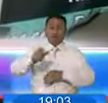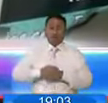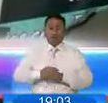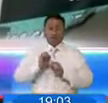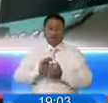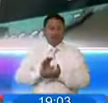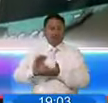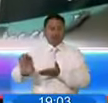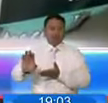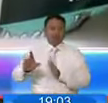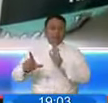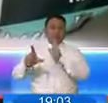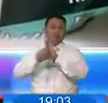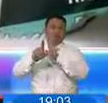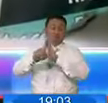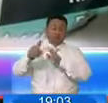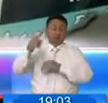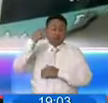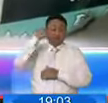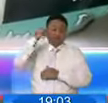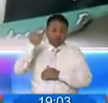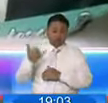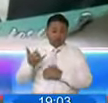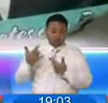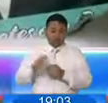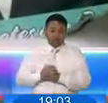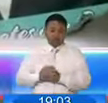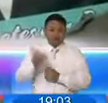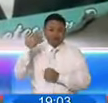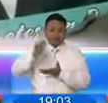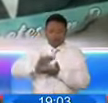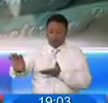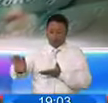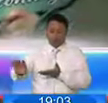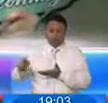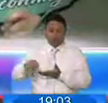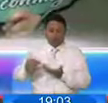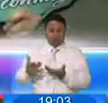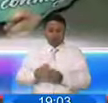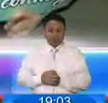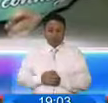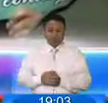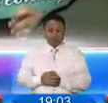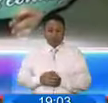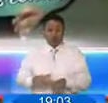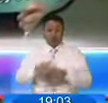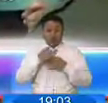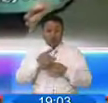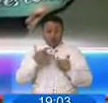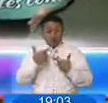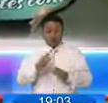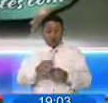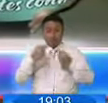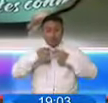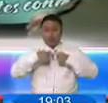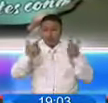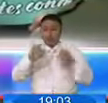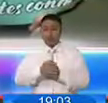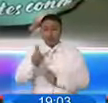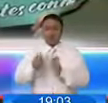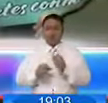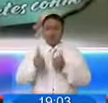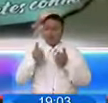rechazar políticas que creíamos que ya iban a ser desterradas en la historia del país es una grata convocatoria y una respuesta espontánea